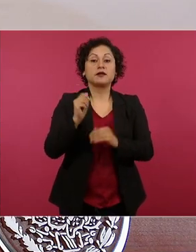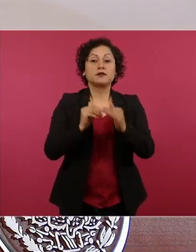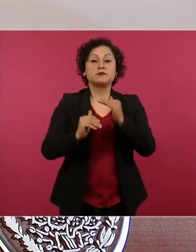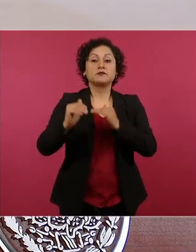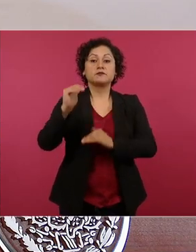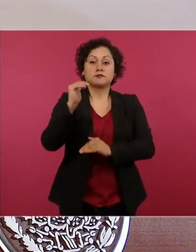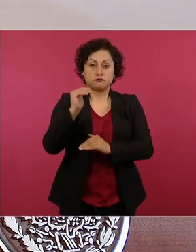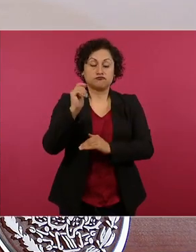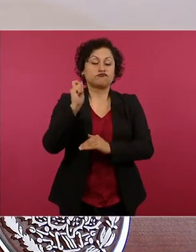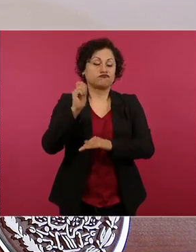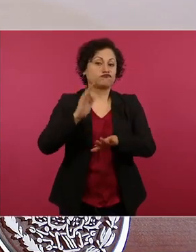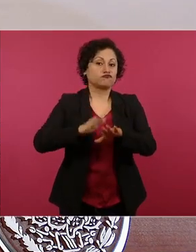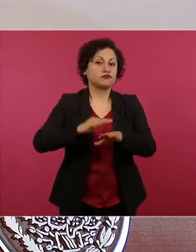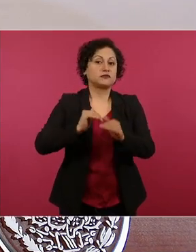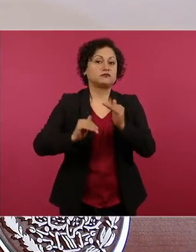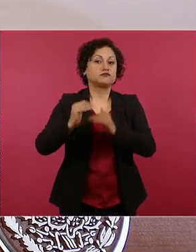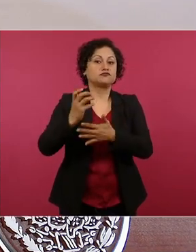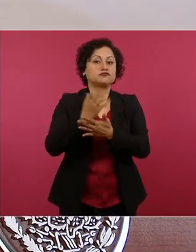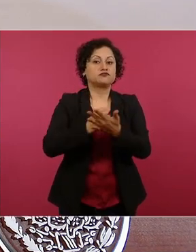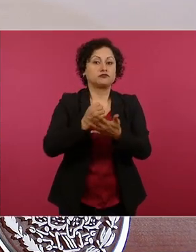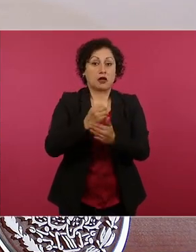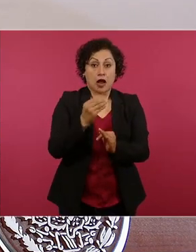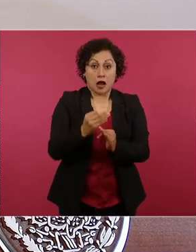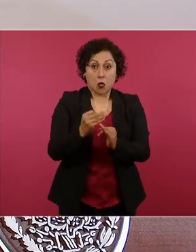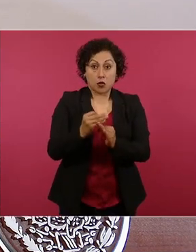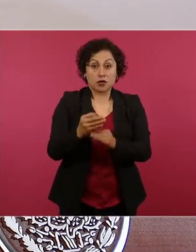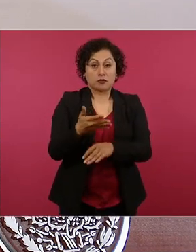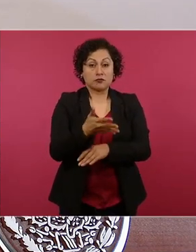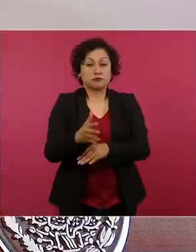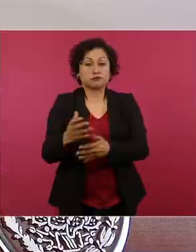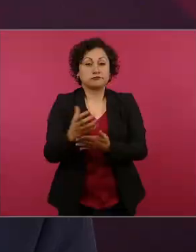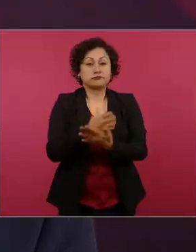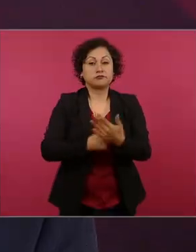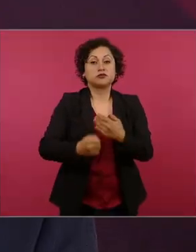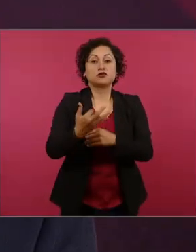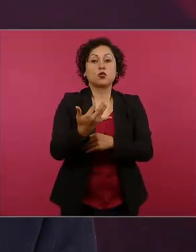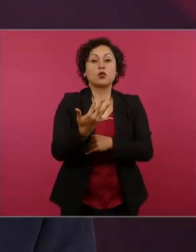ingresos contractuales. En promedio, actualmente se obtienen